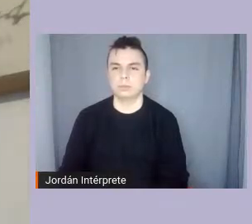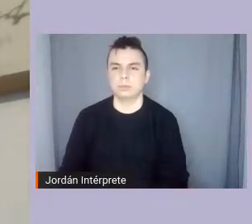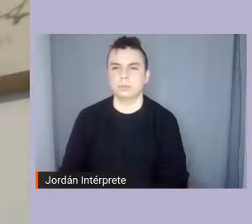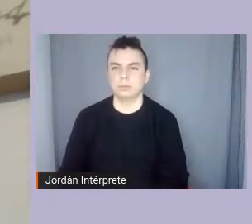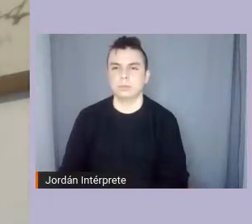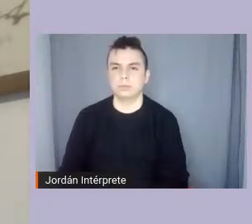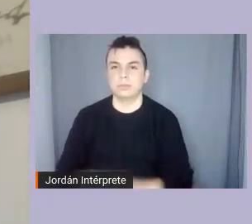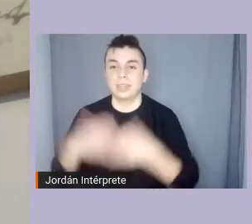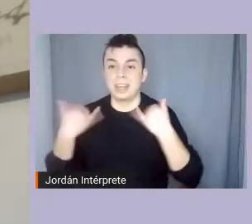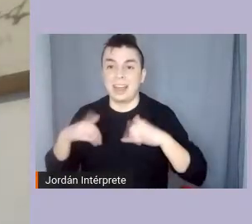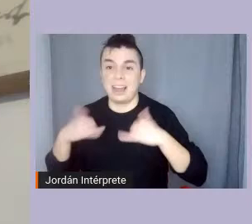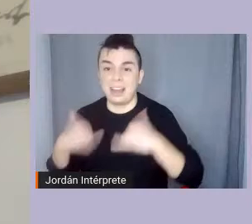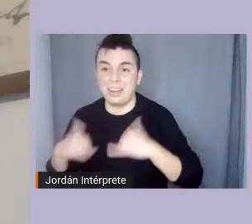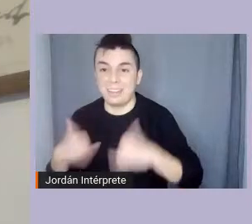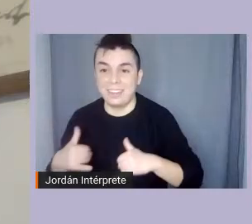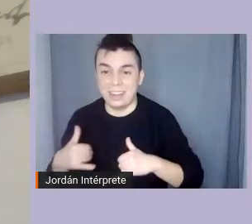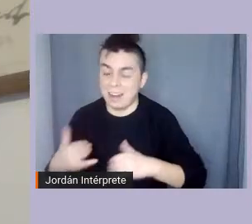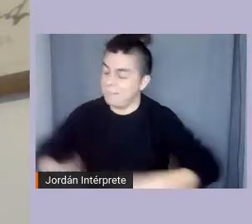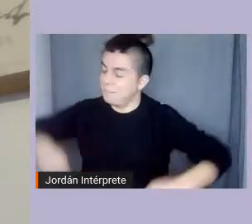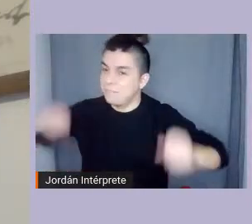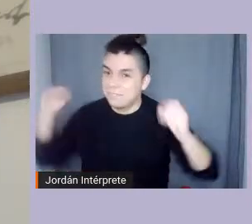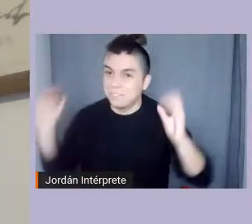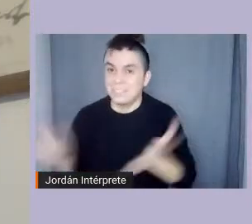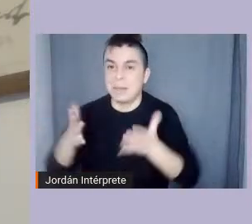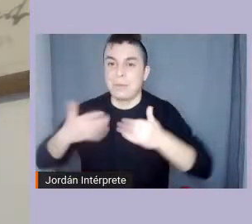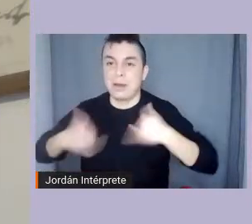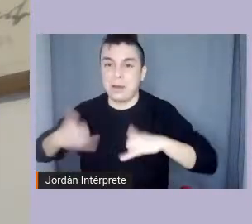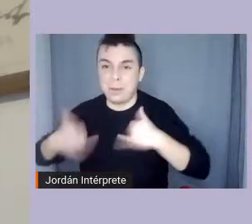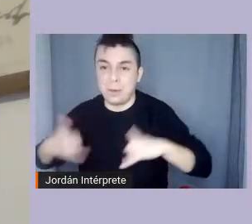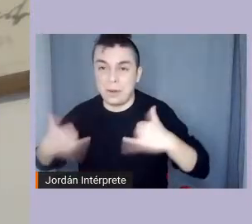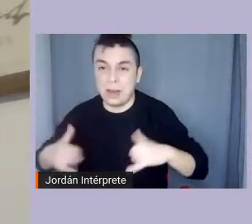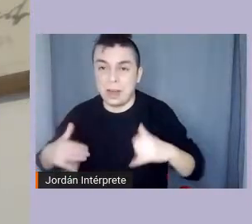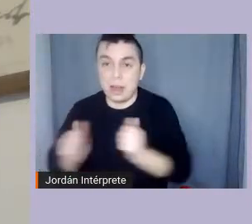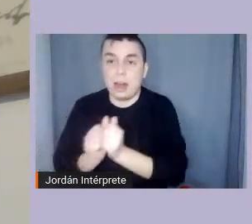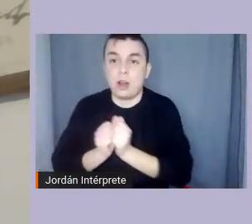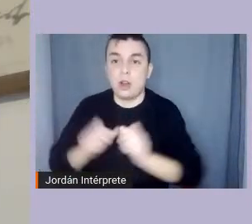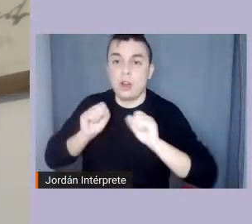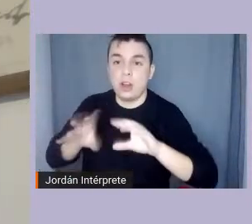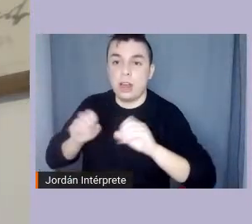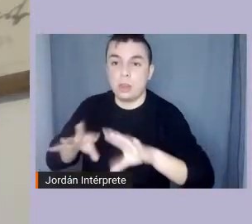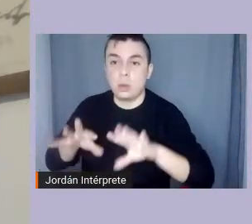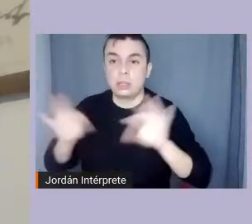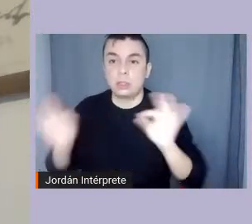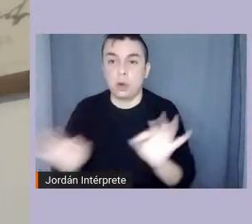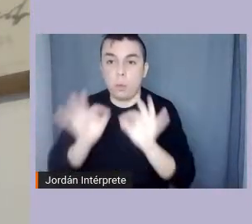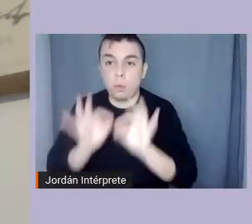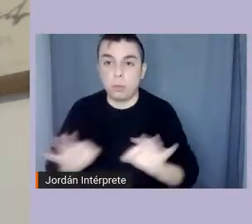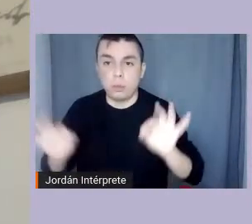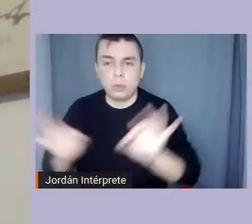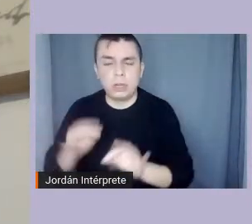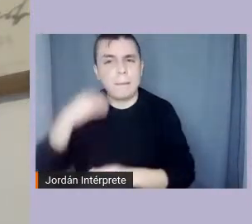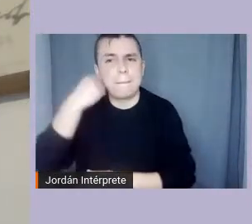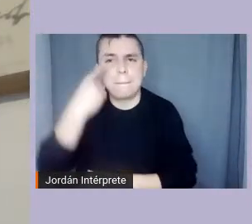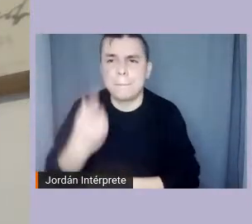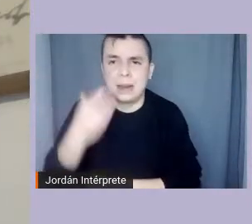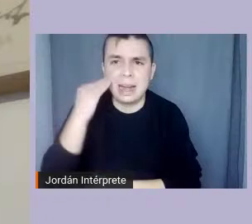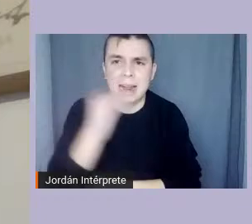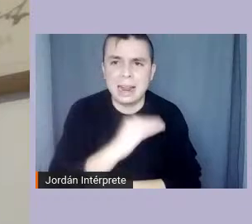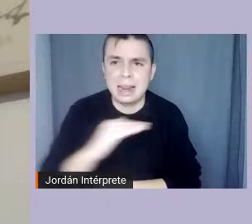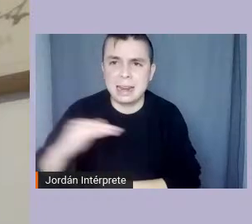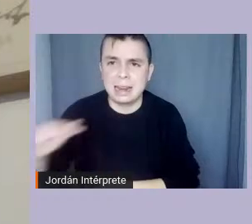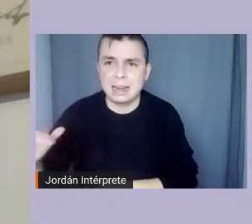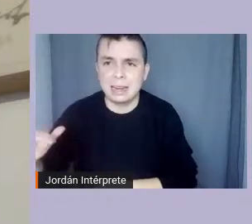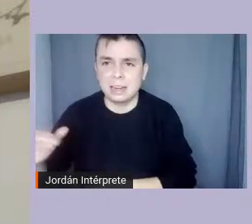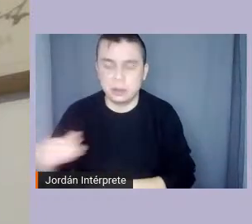A jugar y requete jugar con la educación musical, dirigido a niños y niñas de 1 a